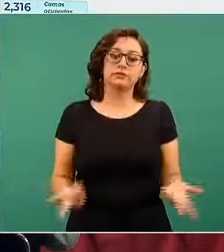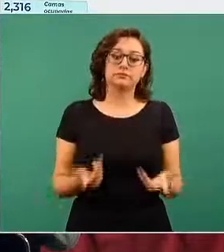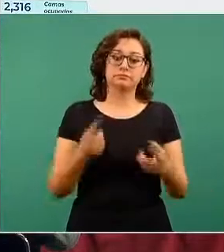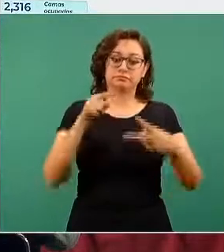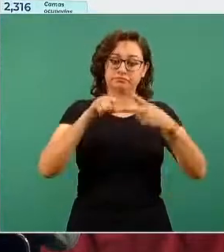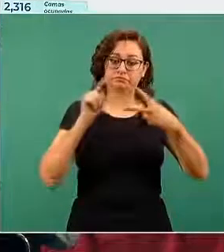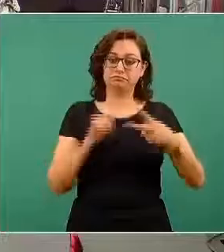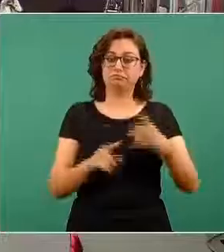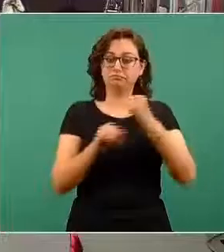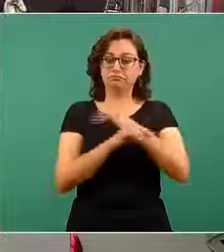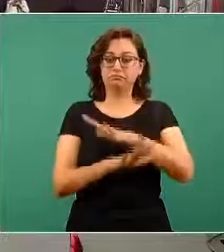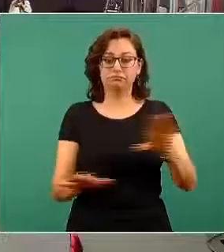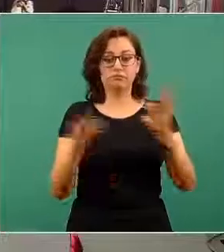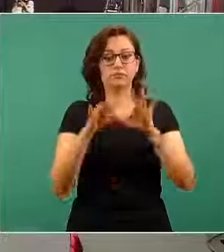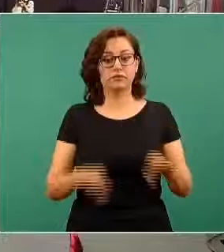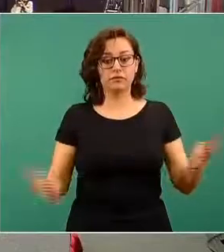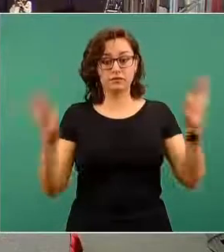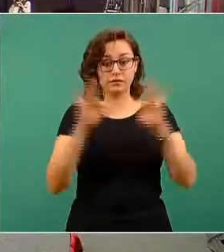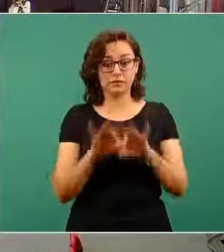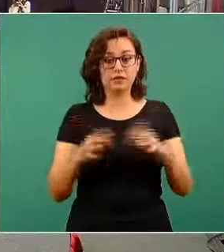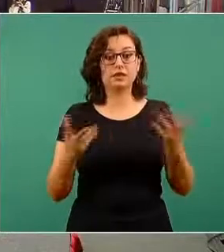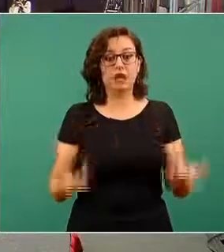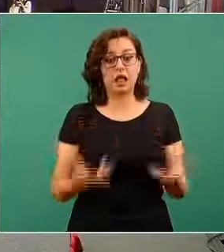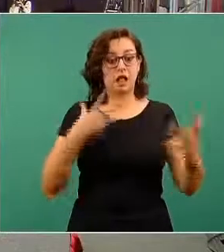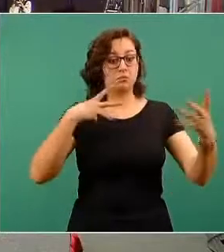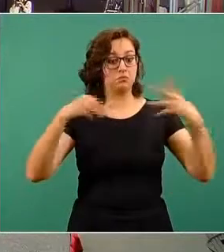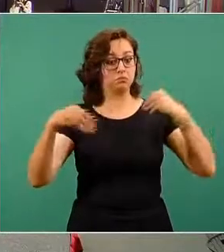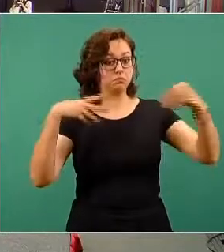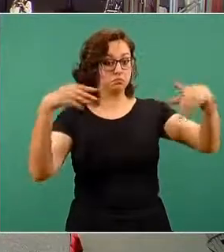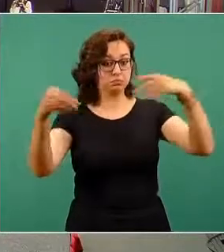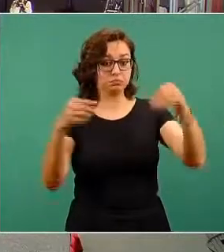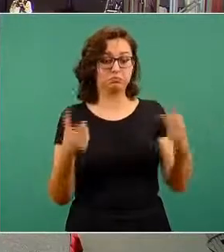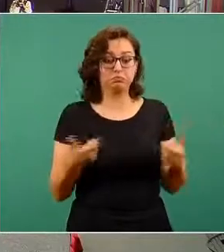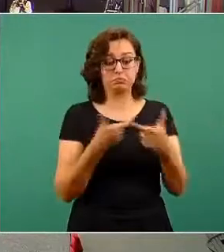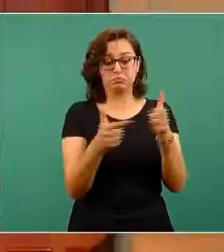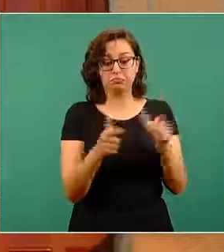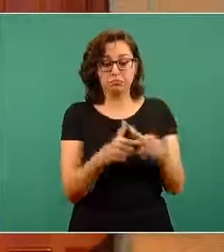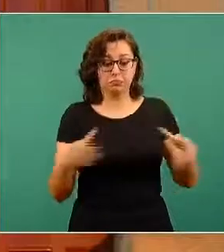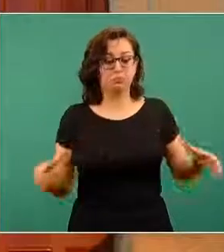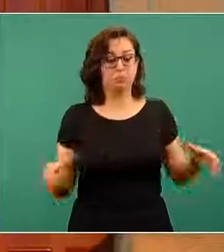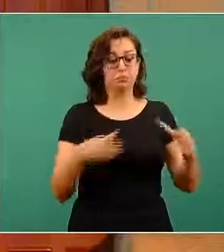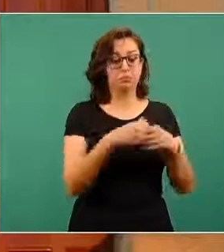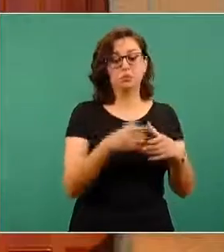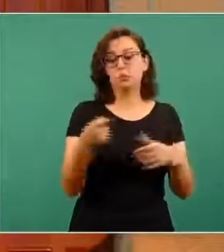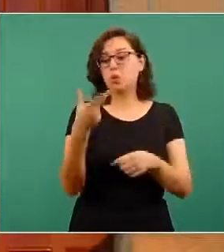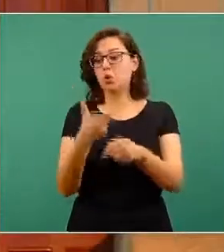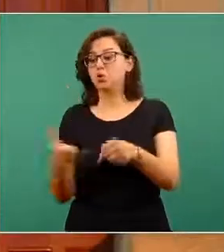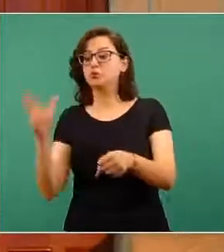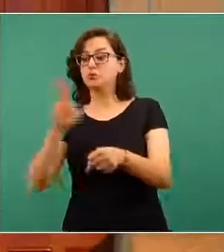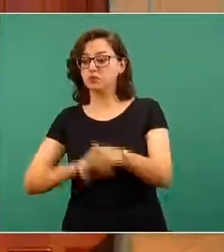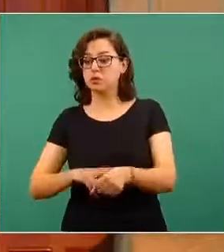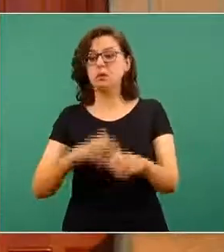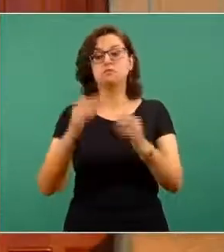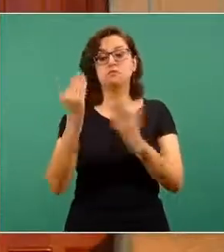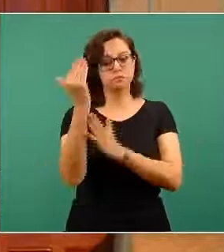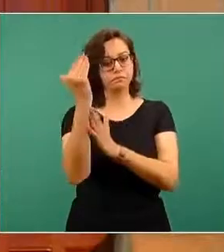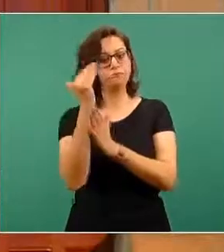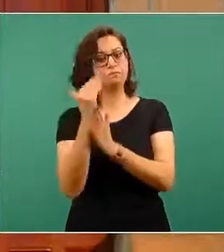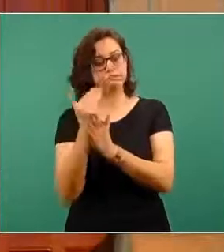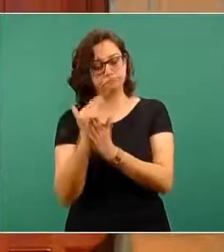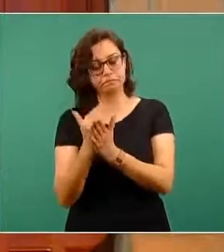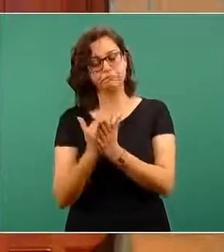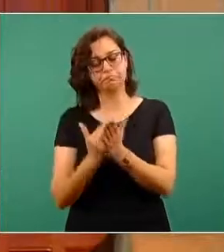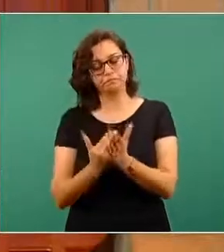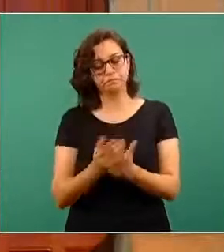enfermedad y la cantidad de casos graves y personas hospitalizadas, que continúan disminuyendo y obviamente nos